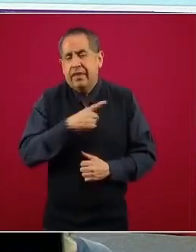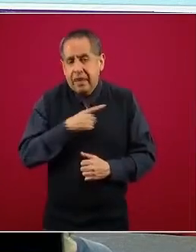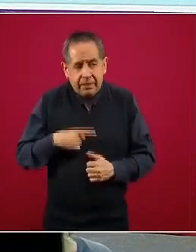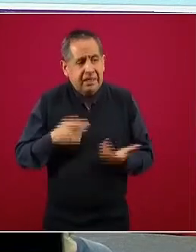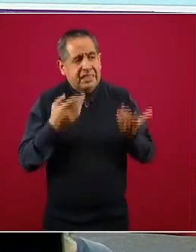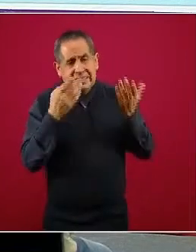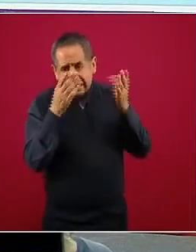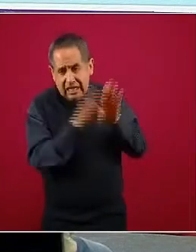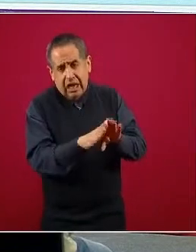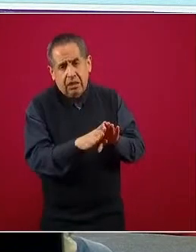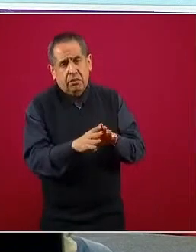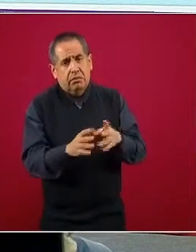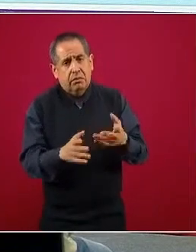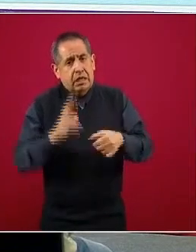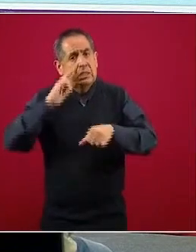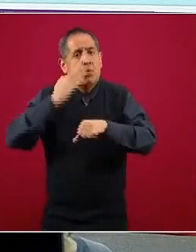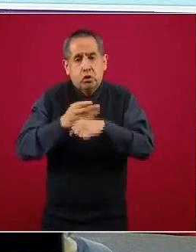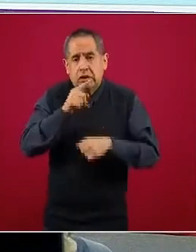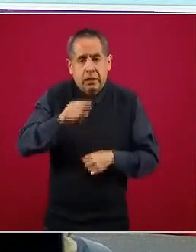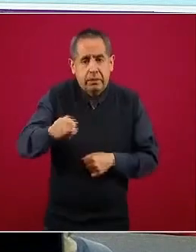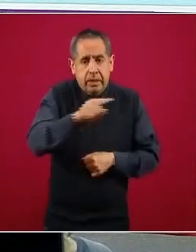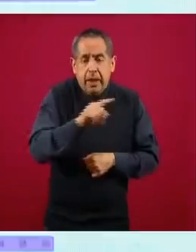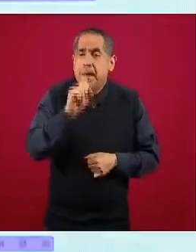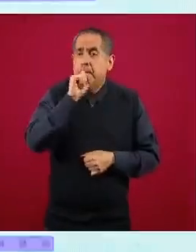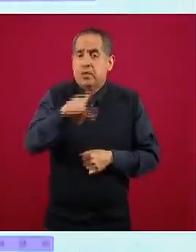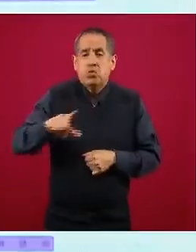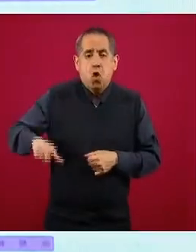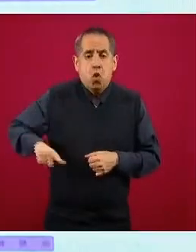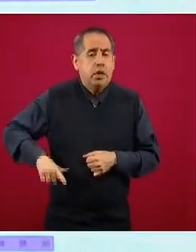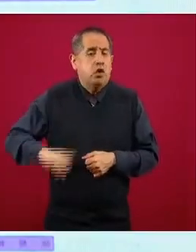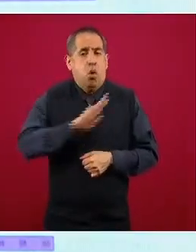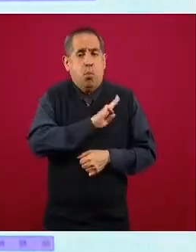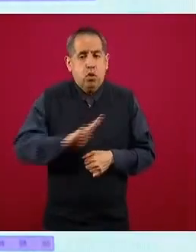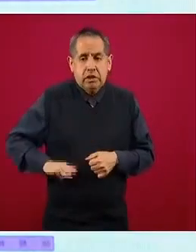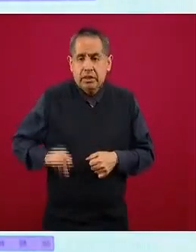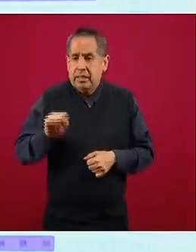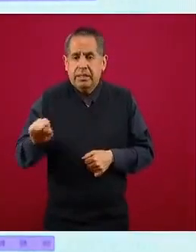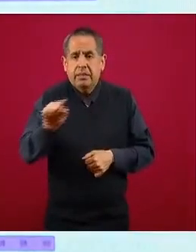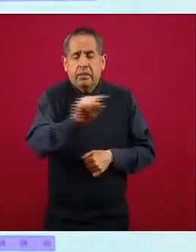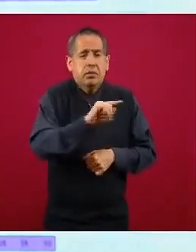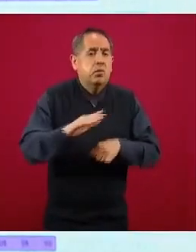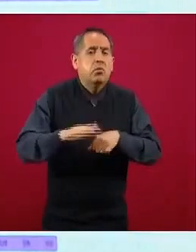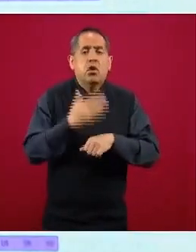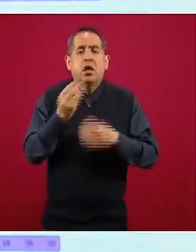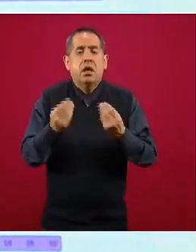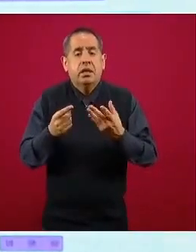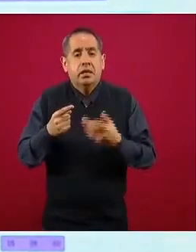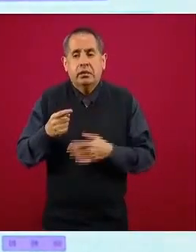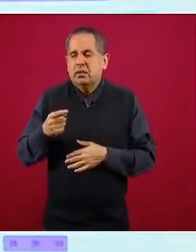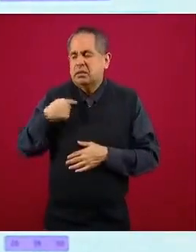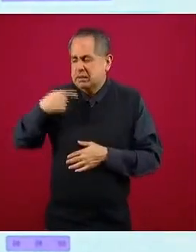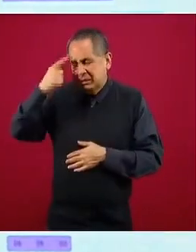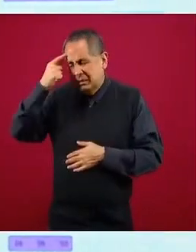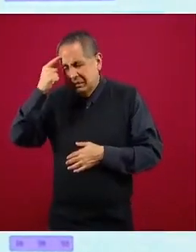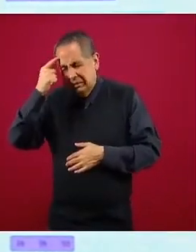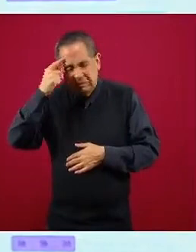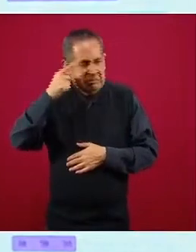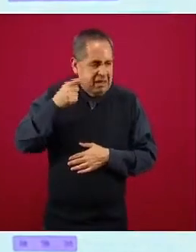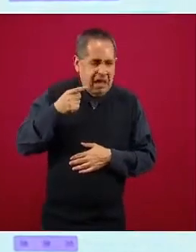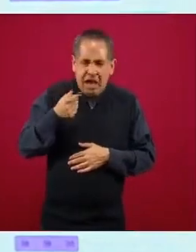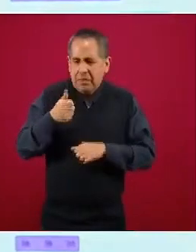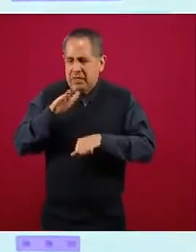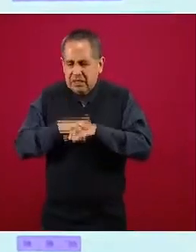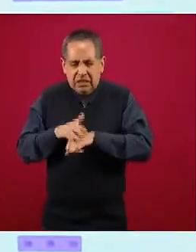permanecer cerrados. Es responsabilidad también de los propios gobiernos municipales, porque muchas de las decisiones administrativas